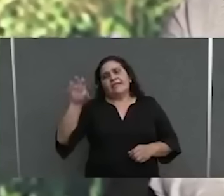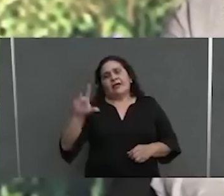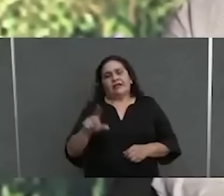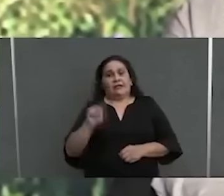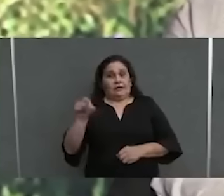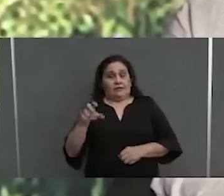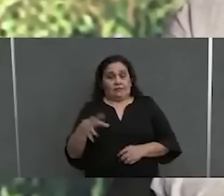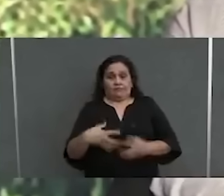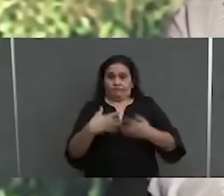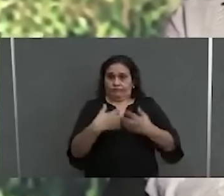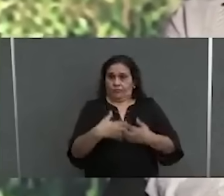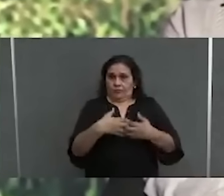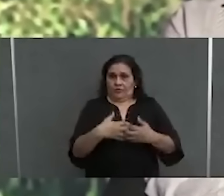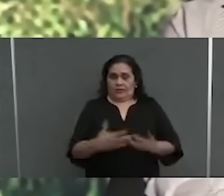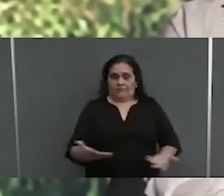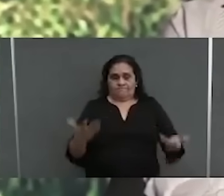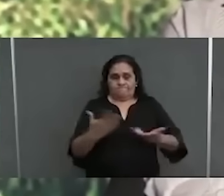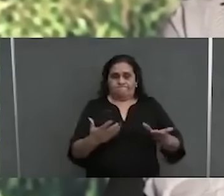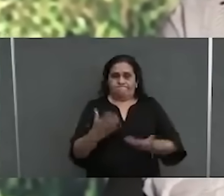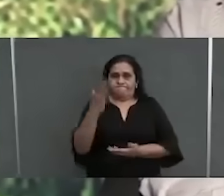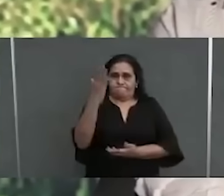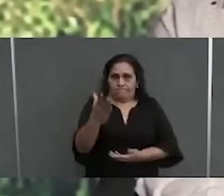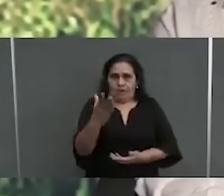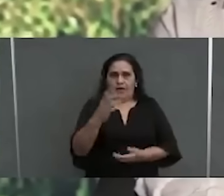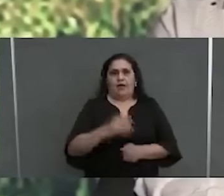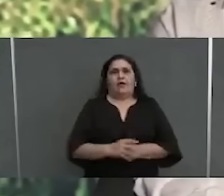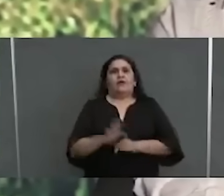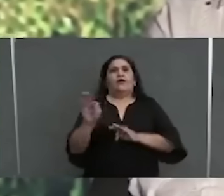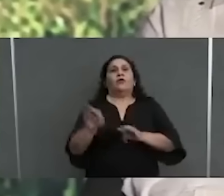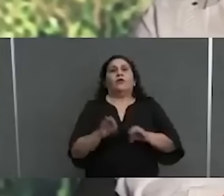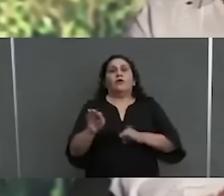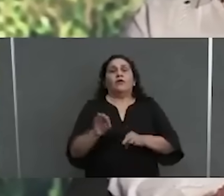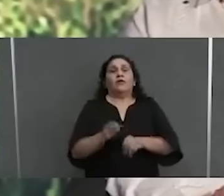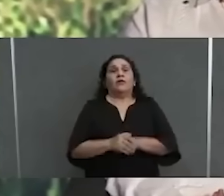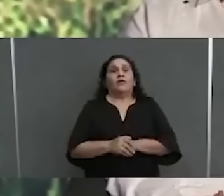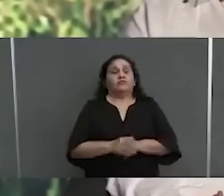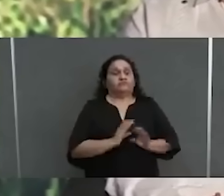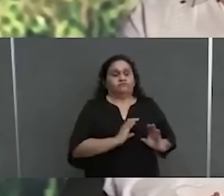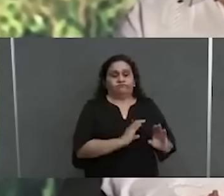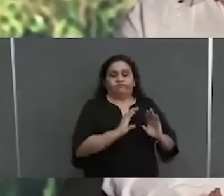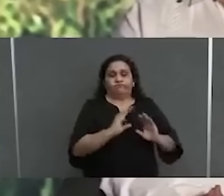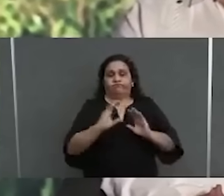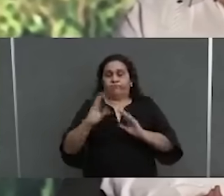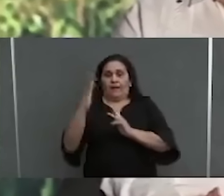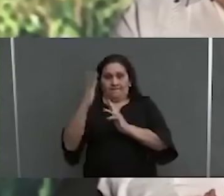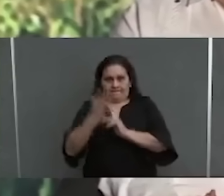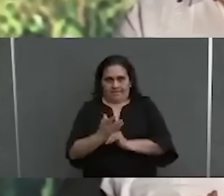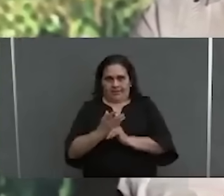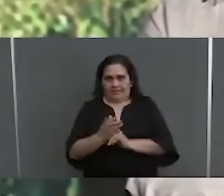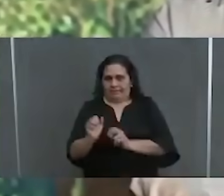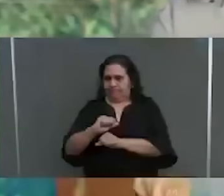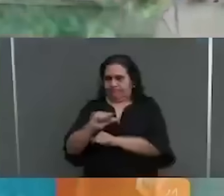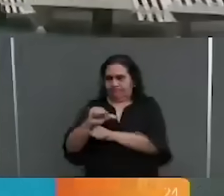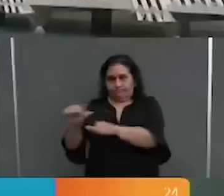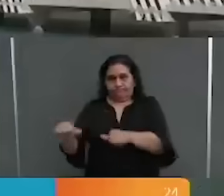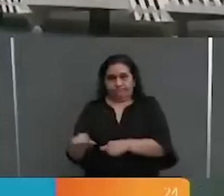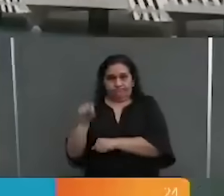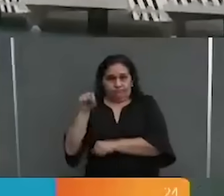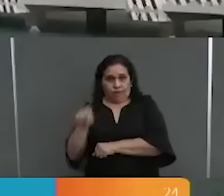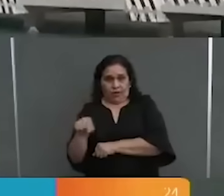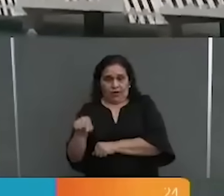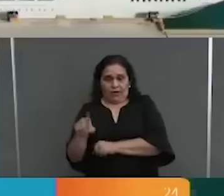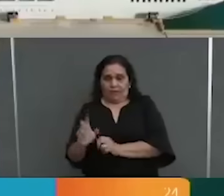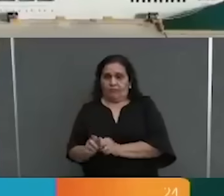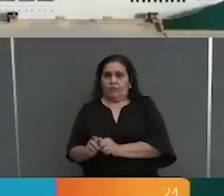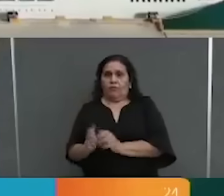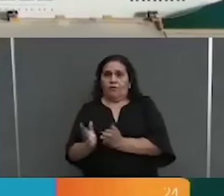estatal que realizaría las obras y administraría parte de la terminal. La terminal de las 40 hectáreas, el acuerdo es